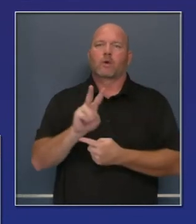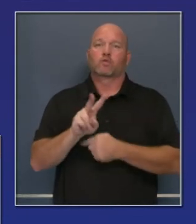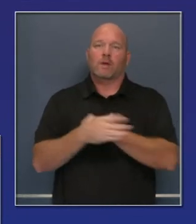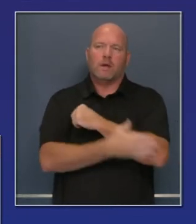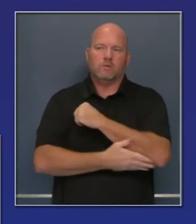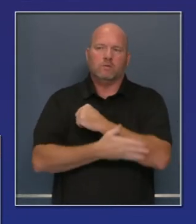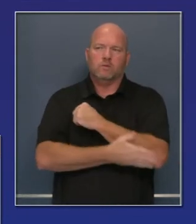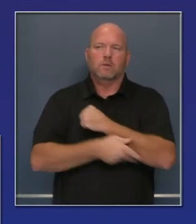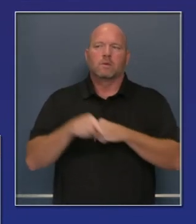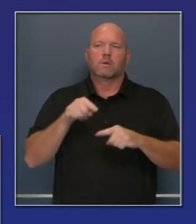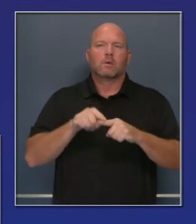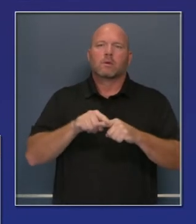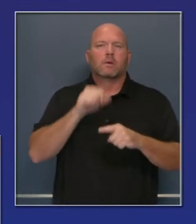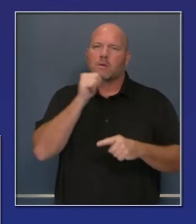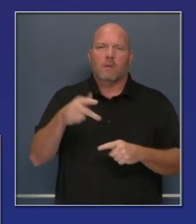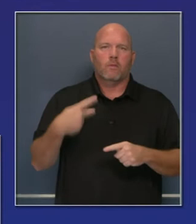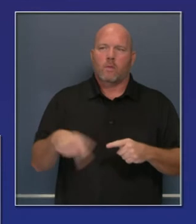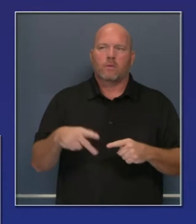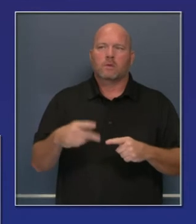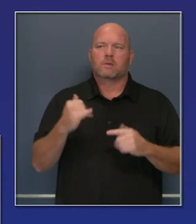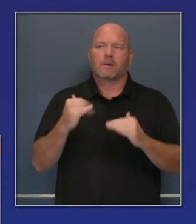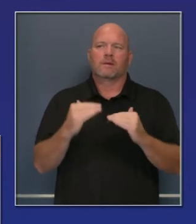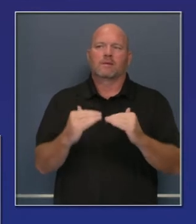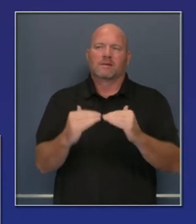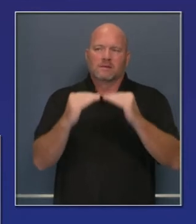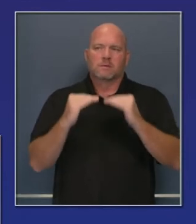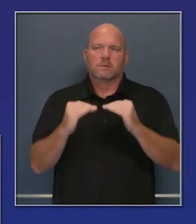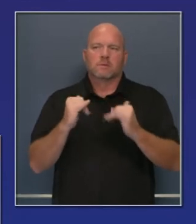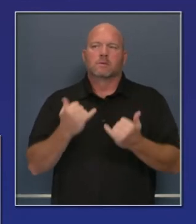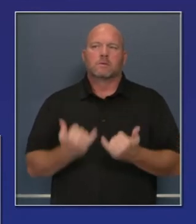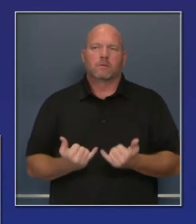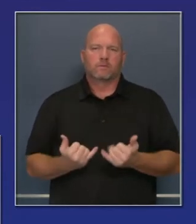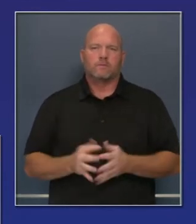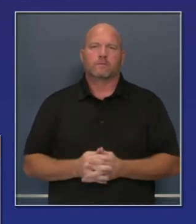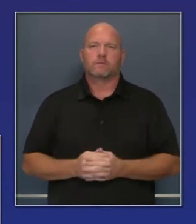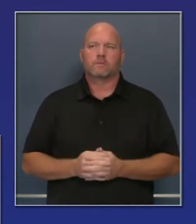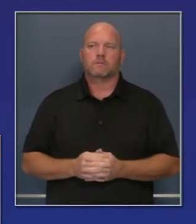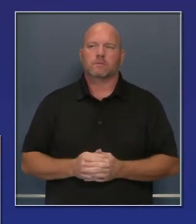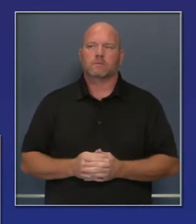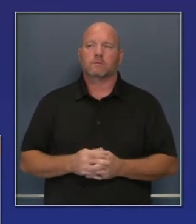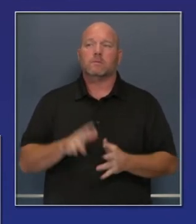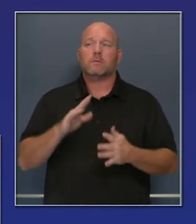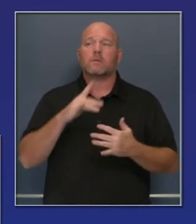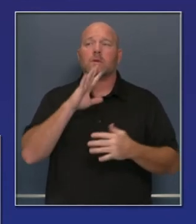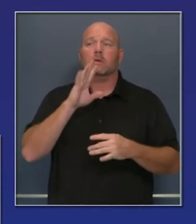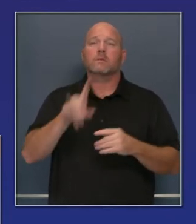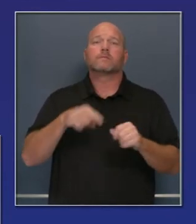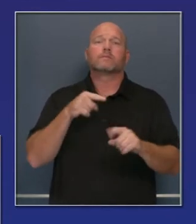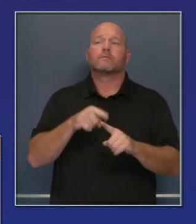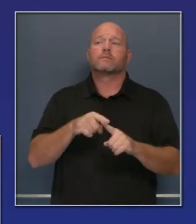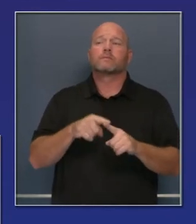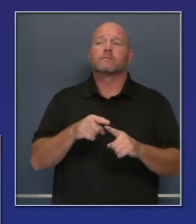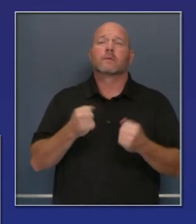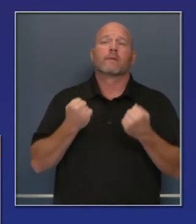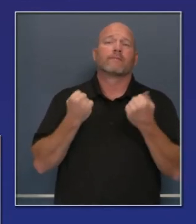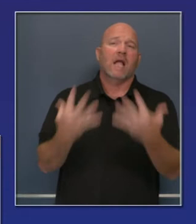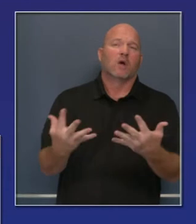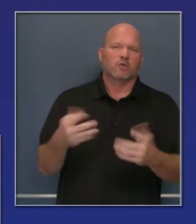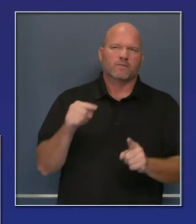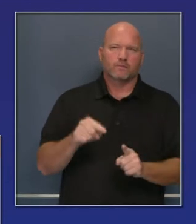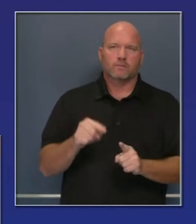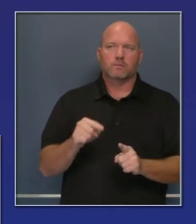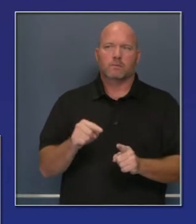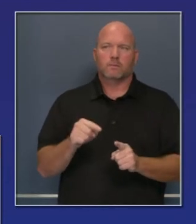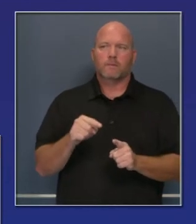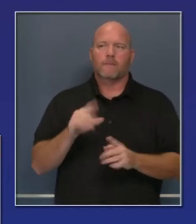condados. 42 condados han salido del morado a esos otros niveles inferiores. Hablando del estatus, quiero